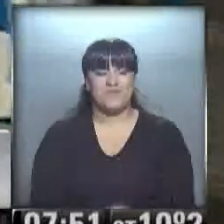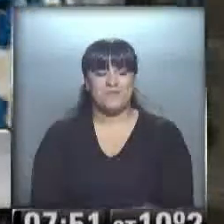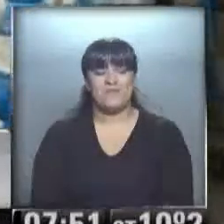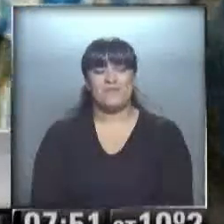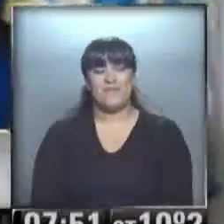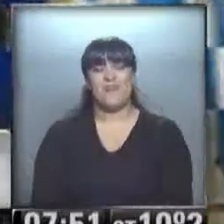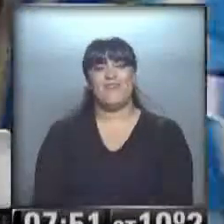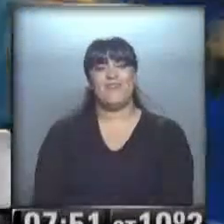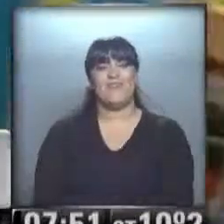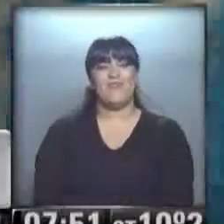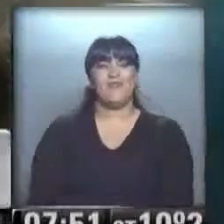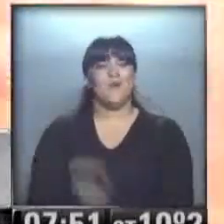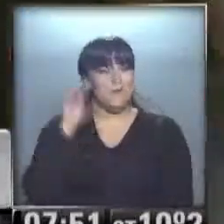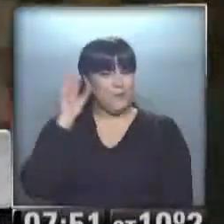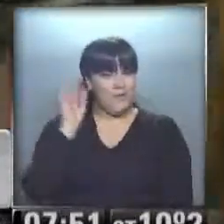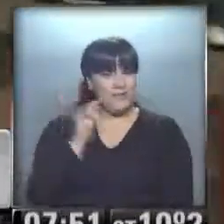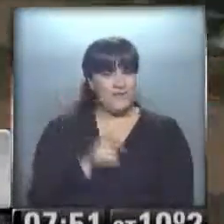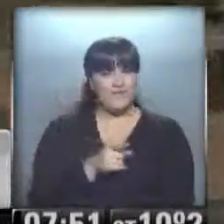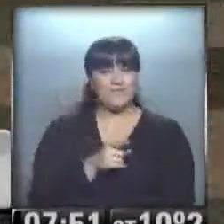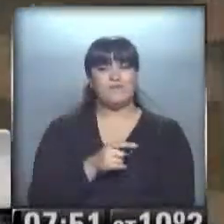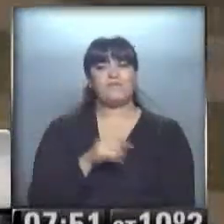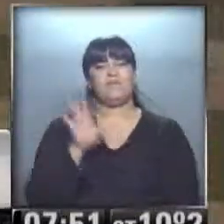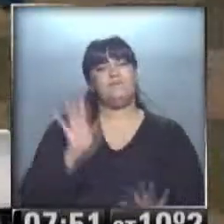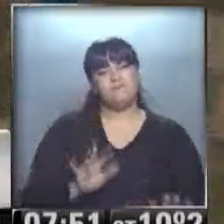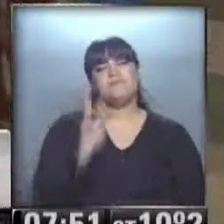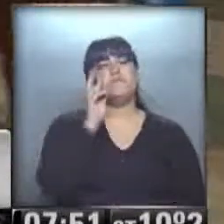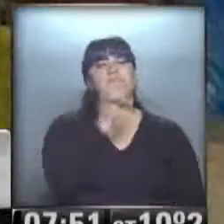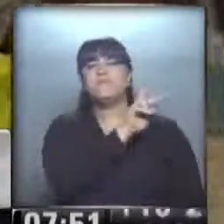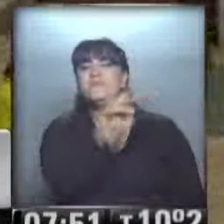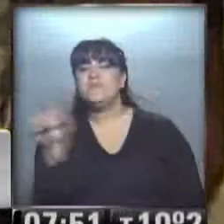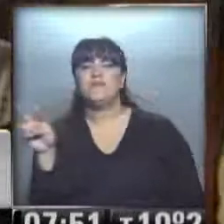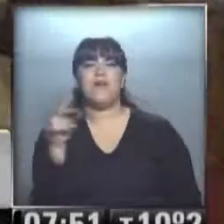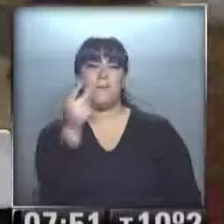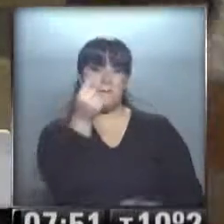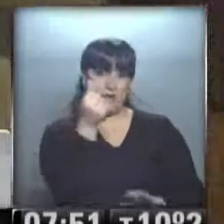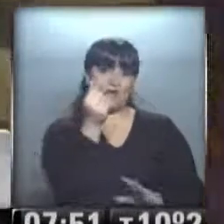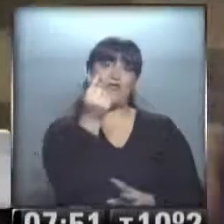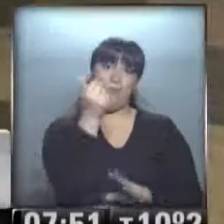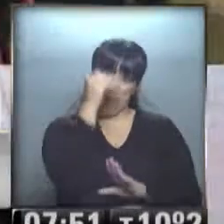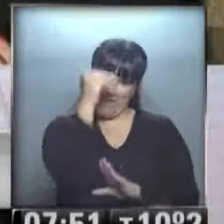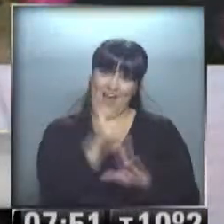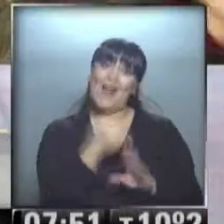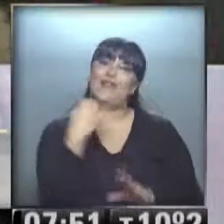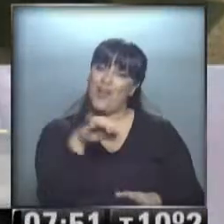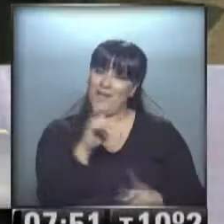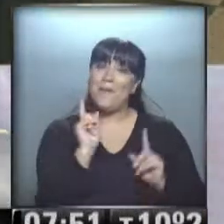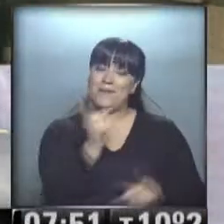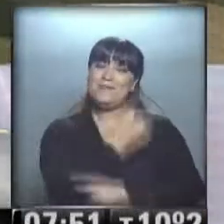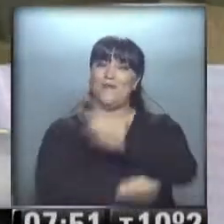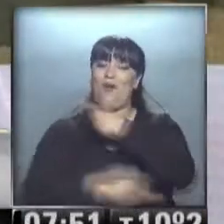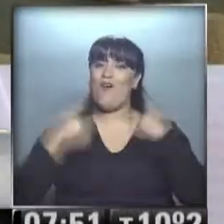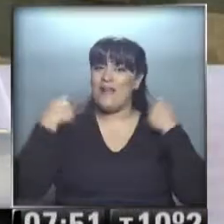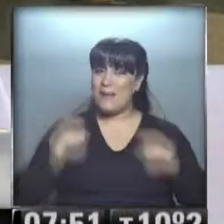para escuchar ahorita observan señales lo que te haga precio porque esa camiseta que está vendiendo